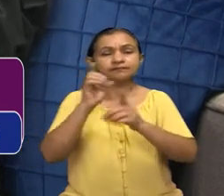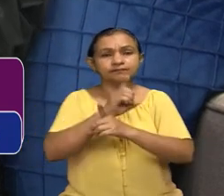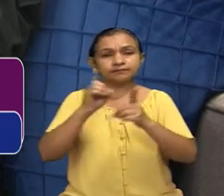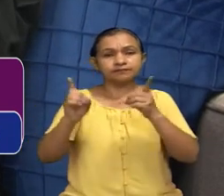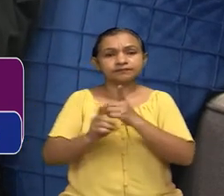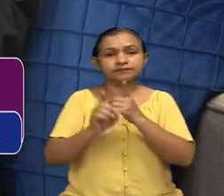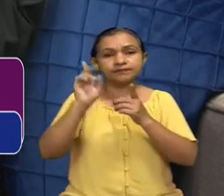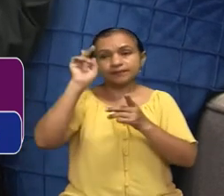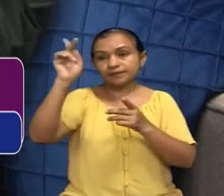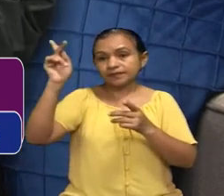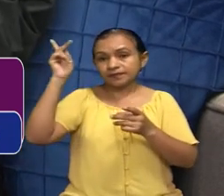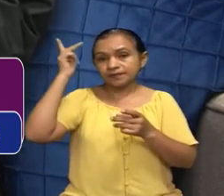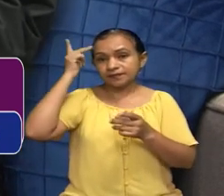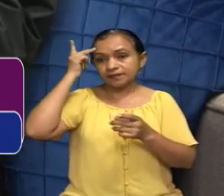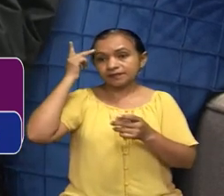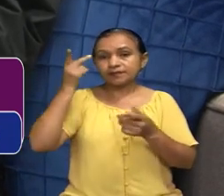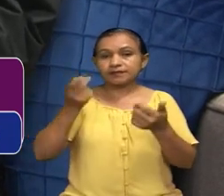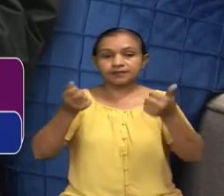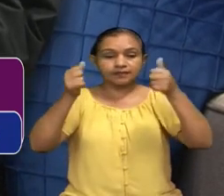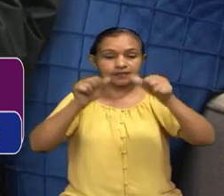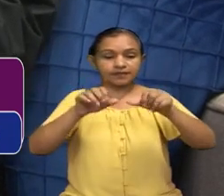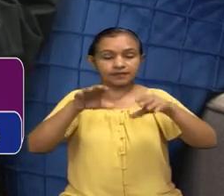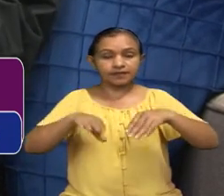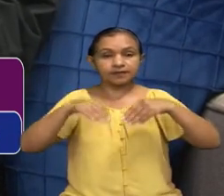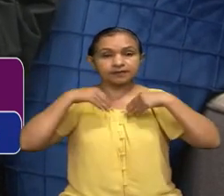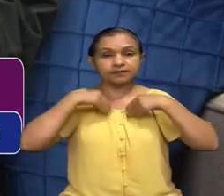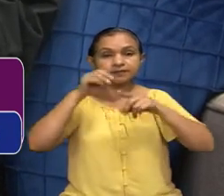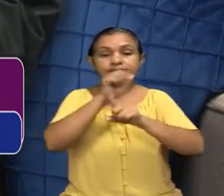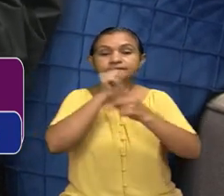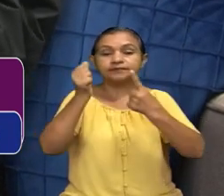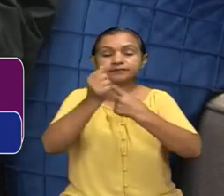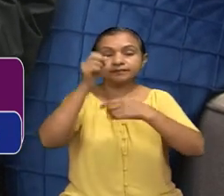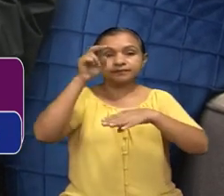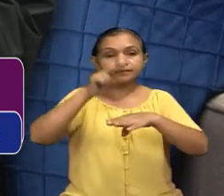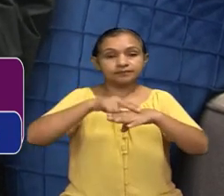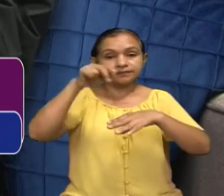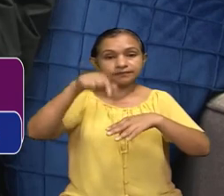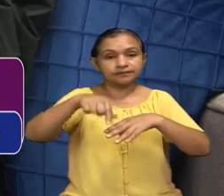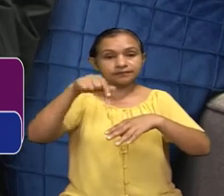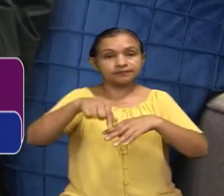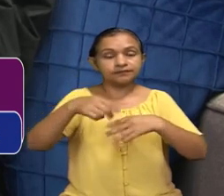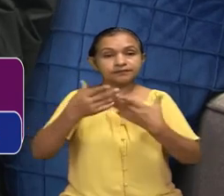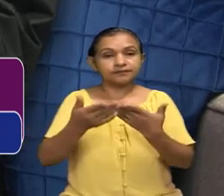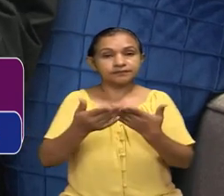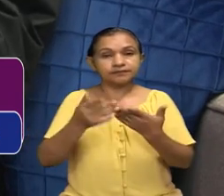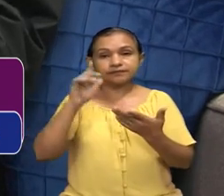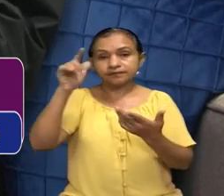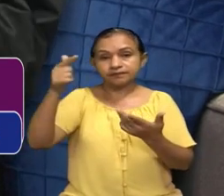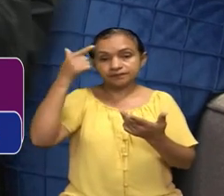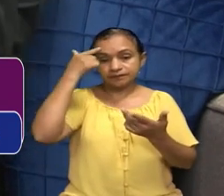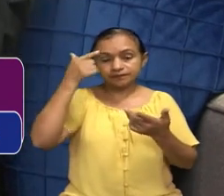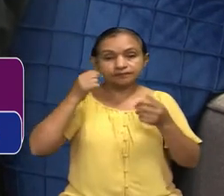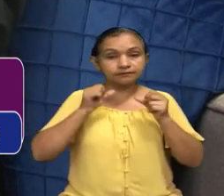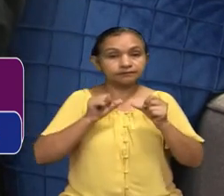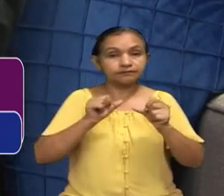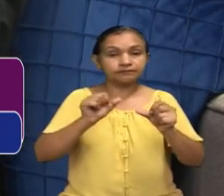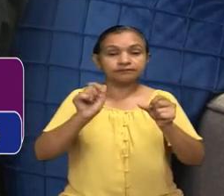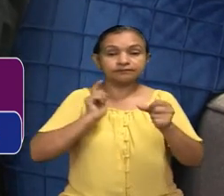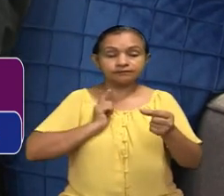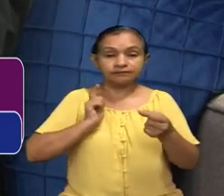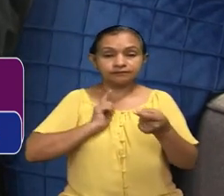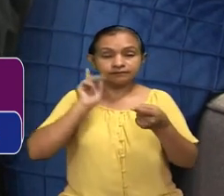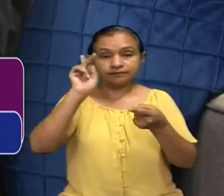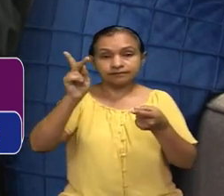Entonces, esa política que aprobamos aquí en la Asamblea Nacional es un poder del Estado de avanzada, claro, porque tenemos